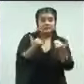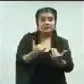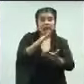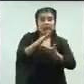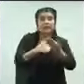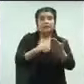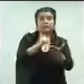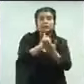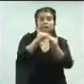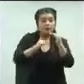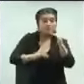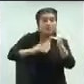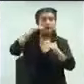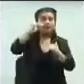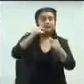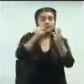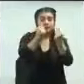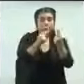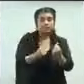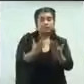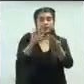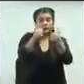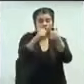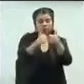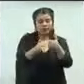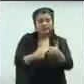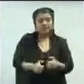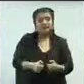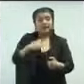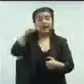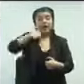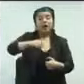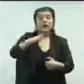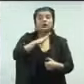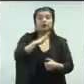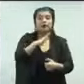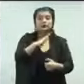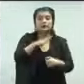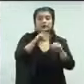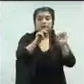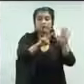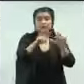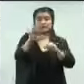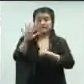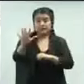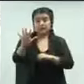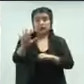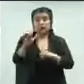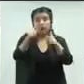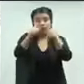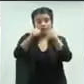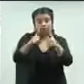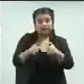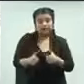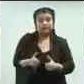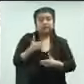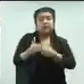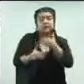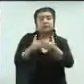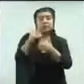en la ampliación presupuestaria para los estudios. Actualmente tenemos 75 estudios en